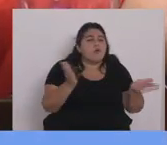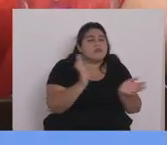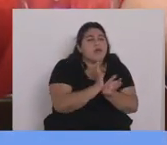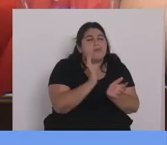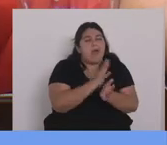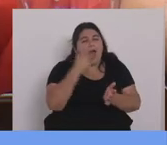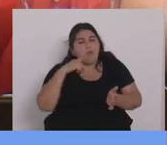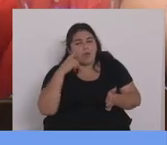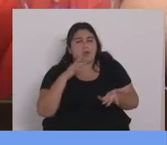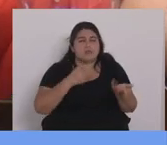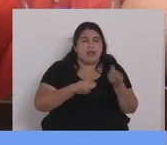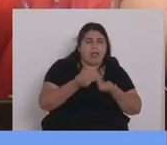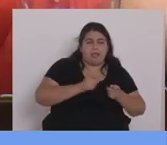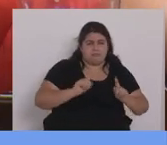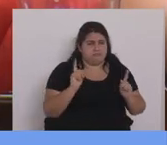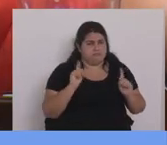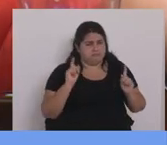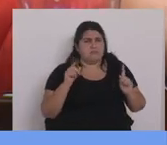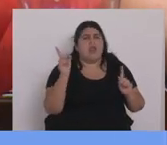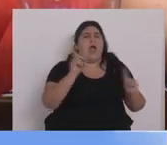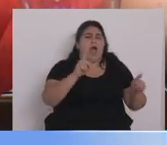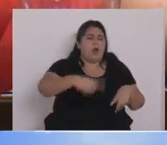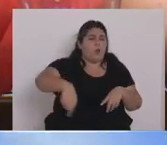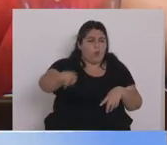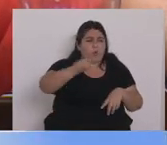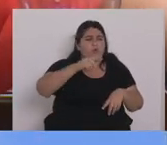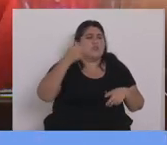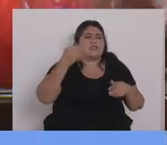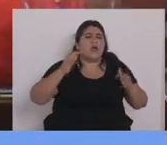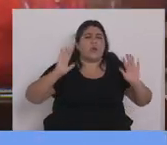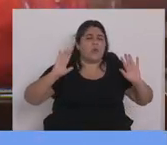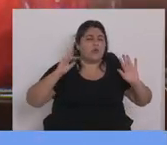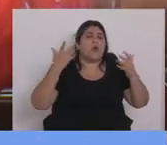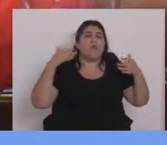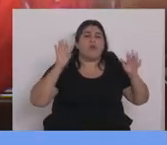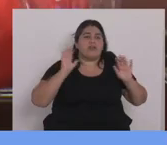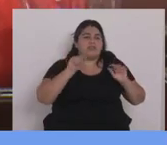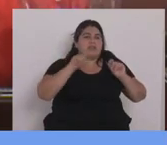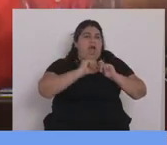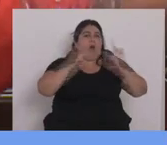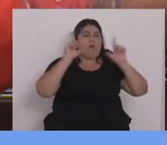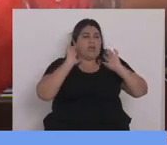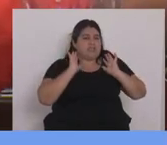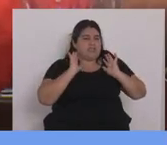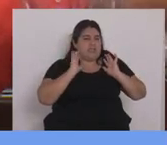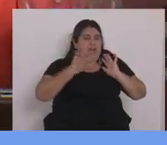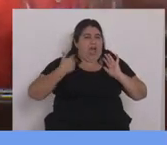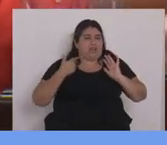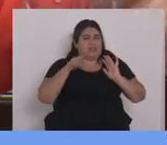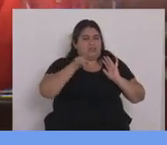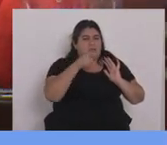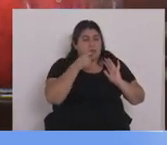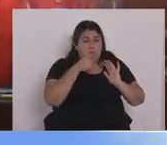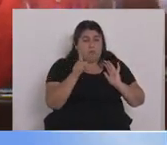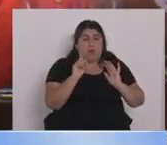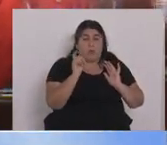obsecuencia. Ojalá ustedes, alguno de ustedes, le hubiera podido advertir en su momento al Messi